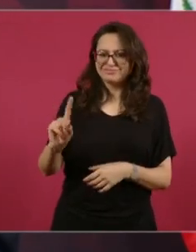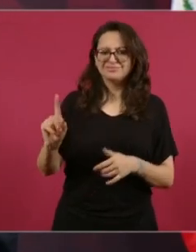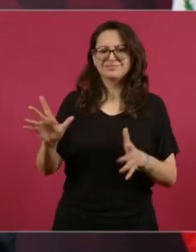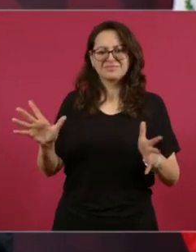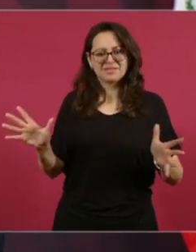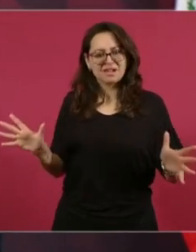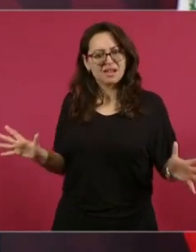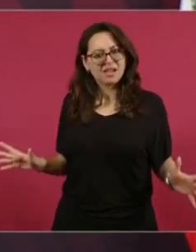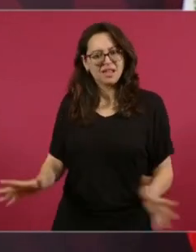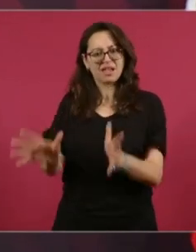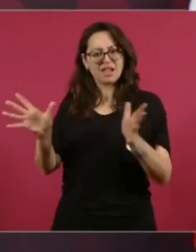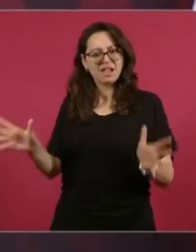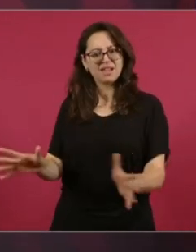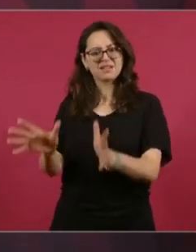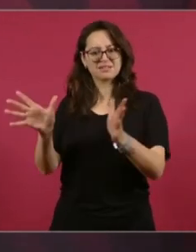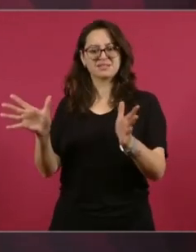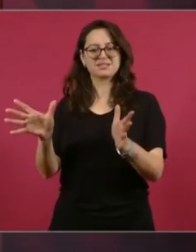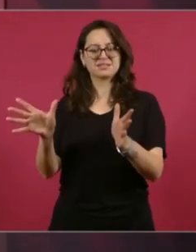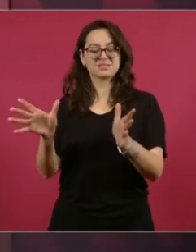pero le